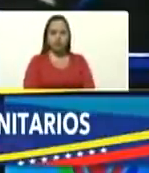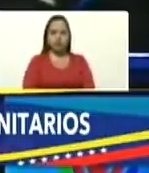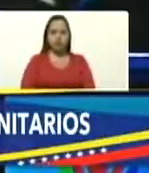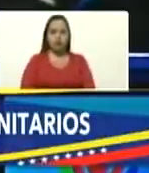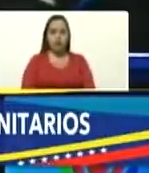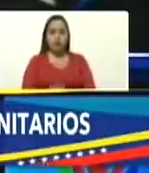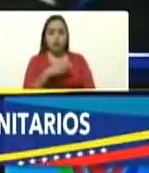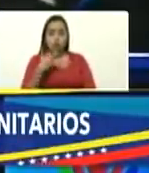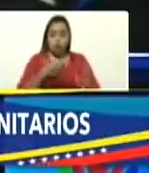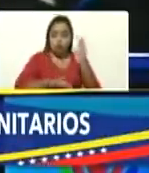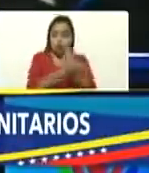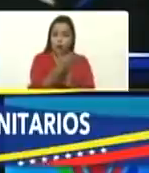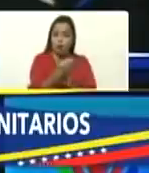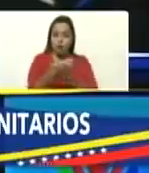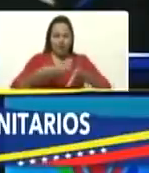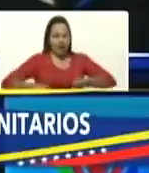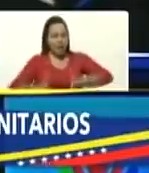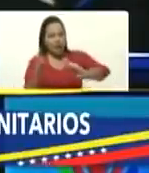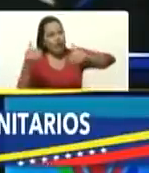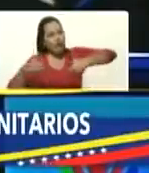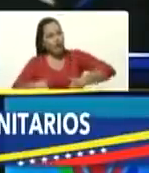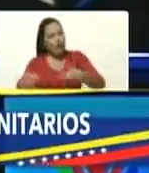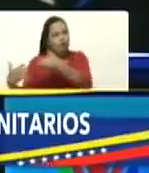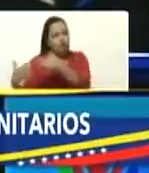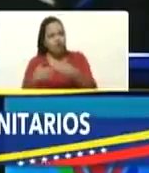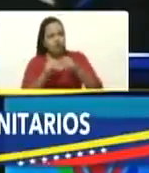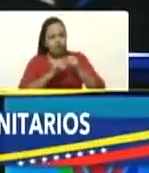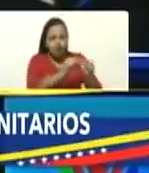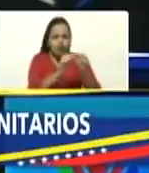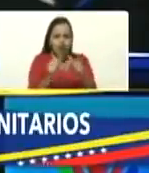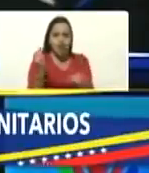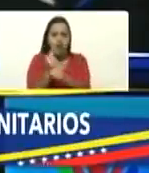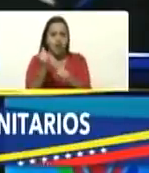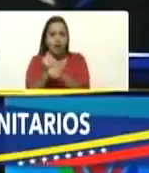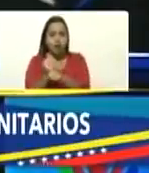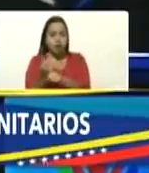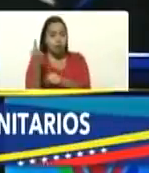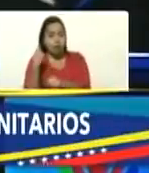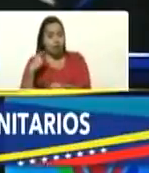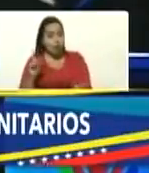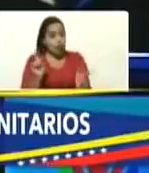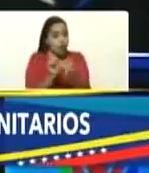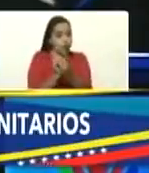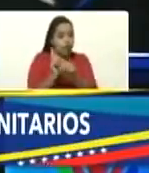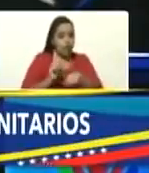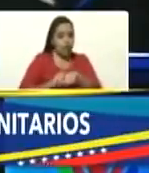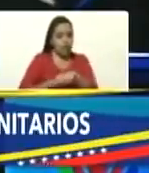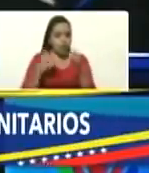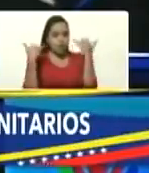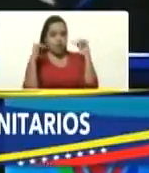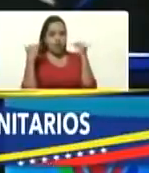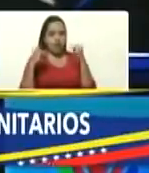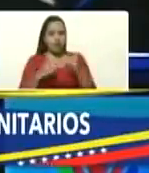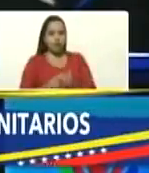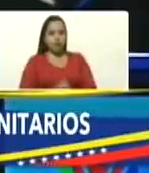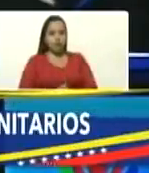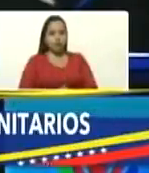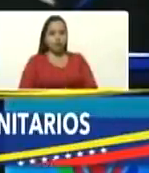un camino hermoso de lucha. Hace poco celebramos,